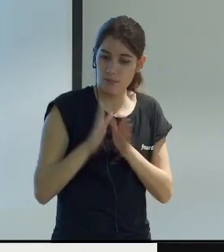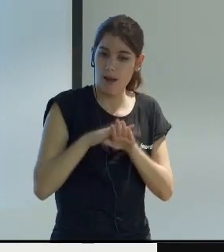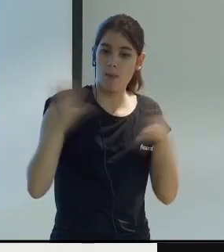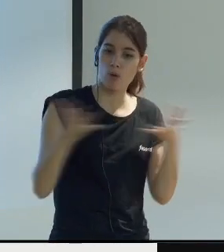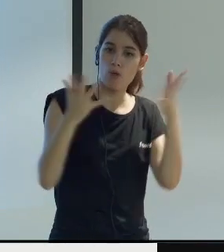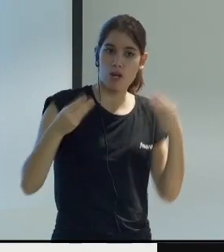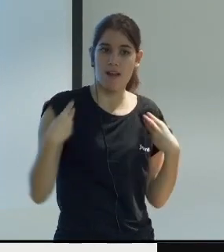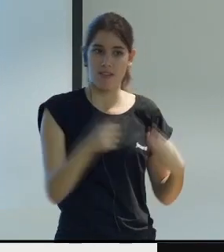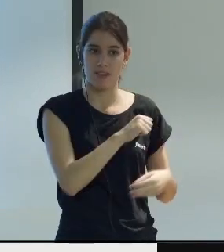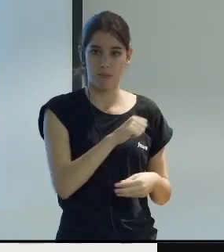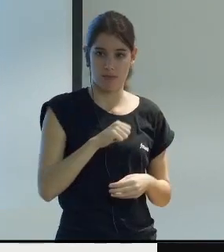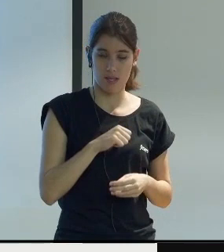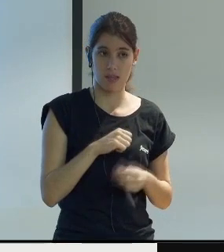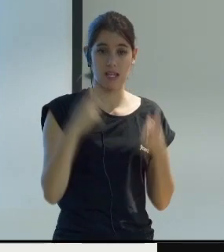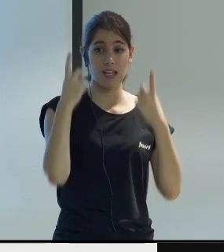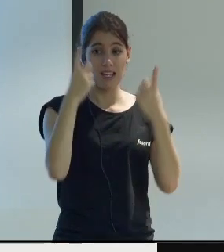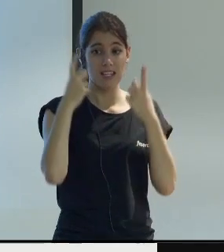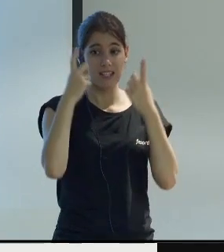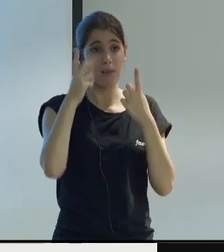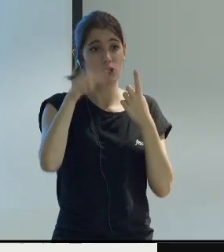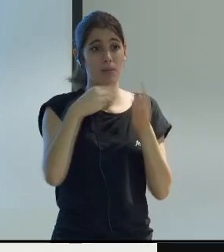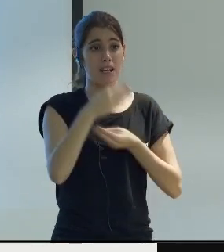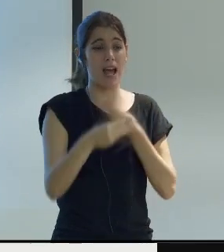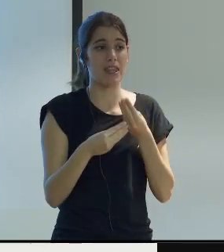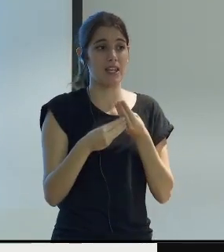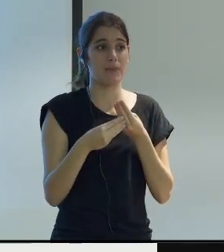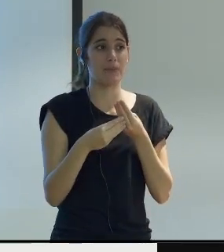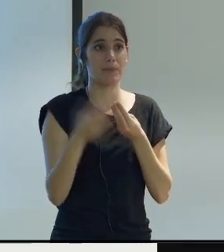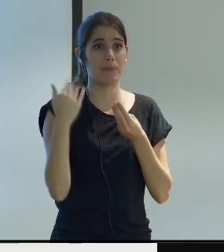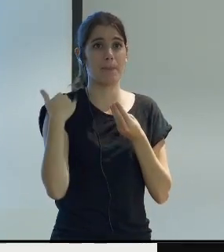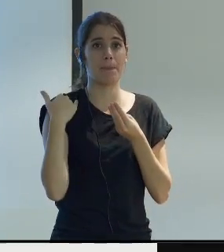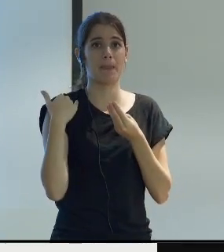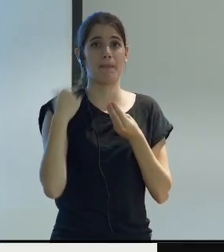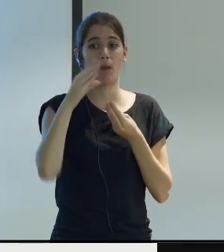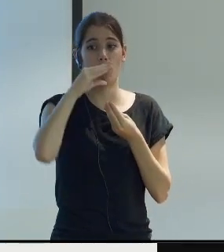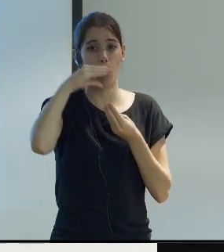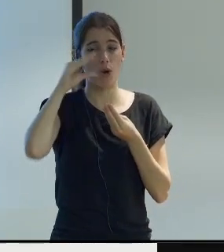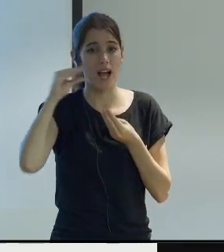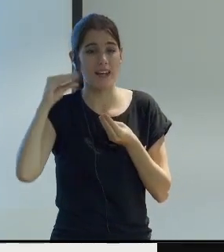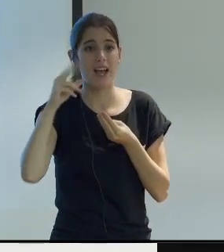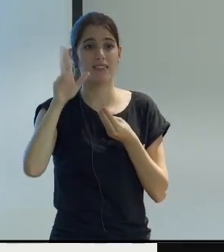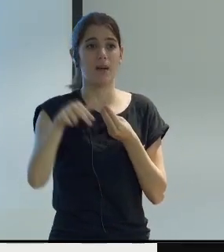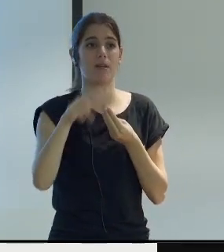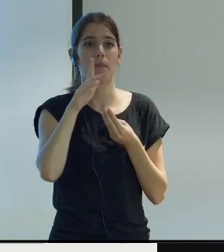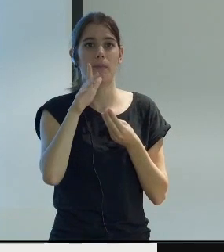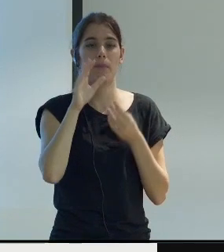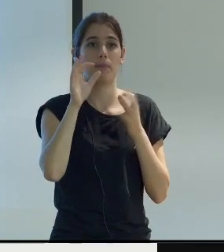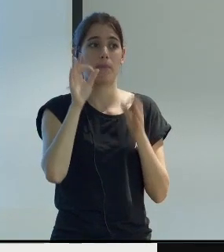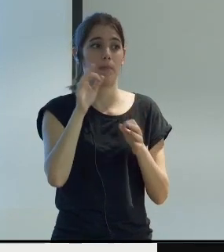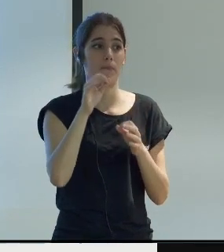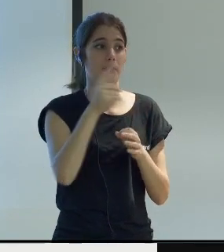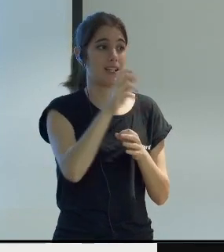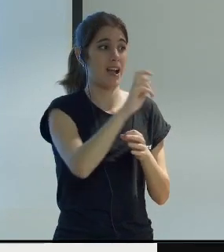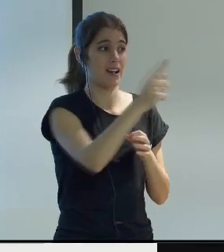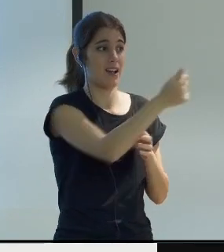independiente. Intentamos hacerlo también cuando fue la presidencia de Bulgaria, pero hubo, digamos, y también